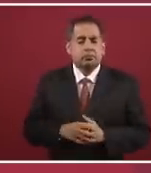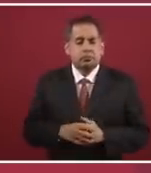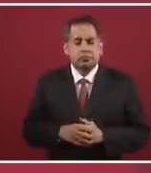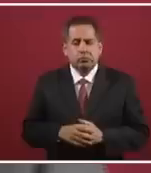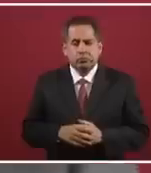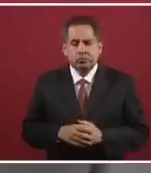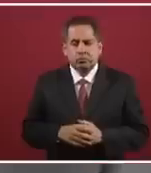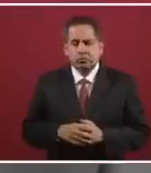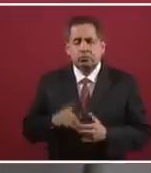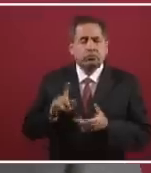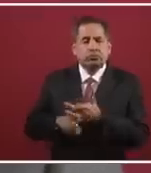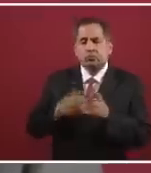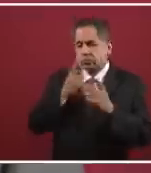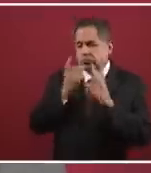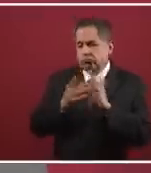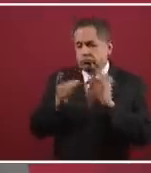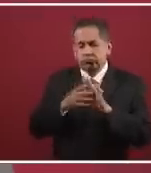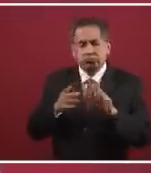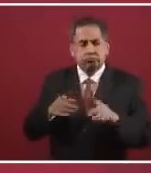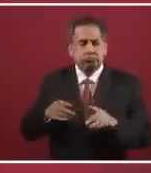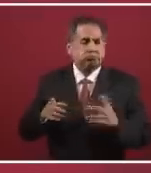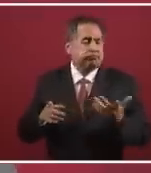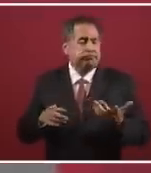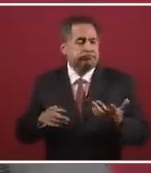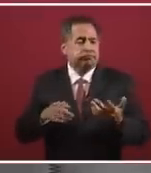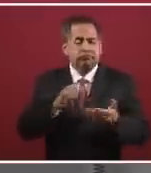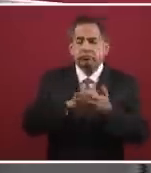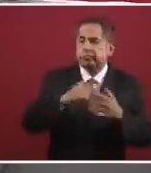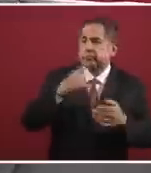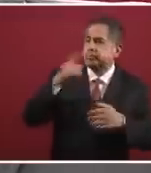denunciando e